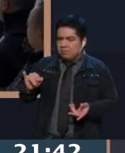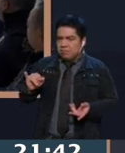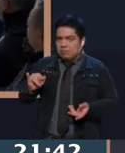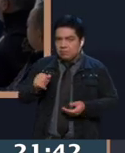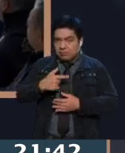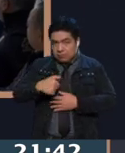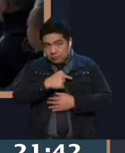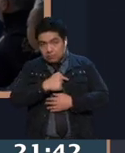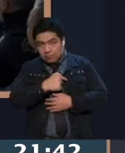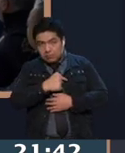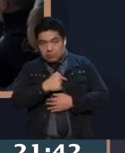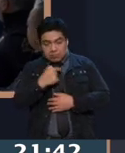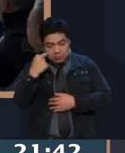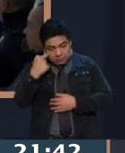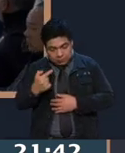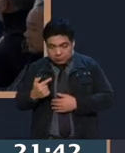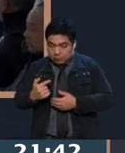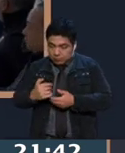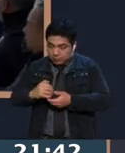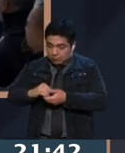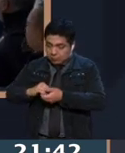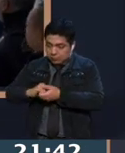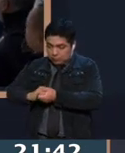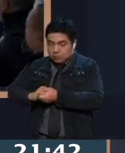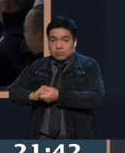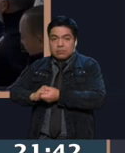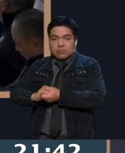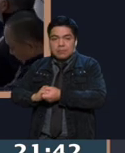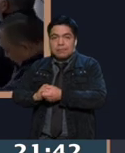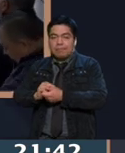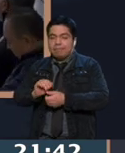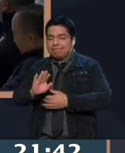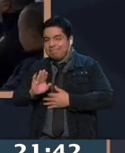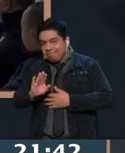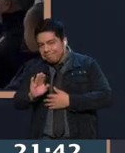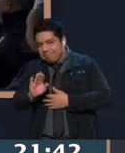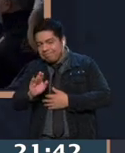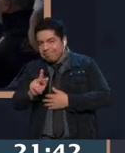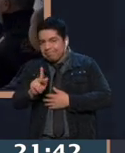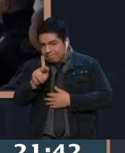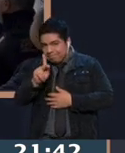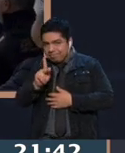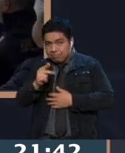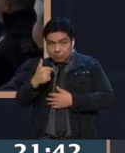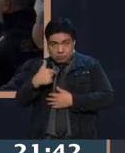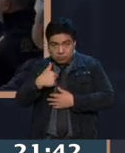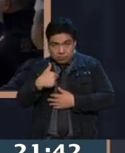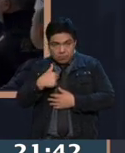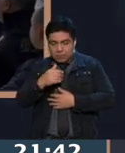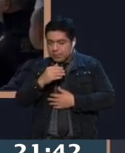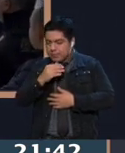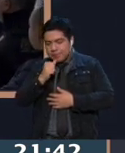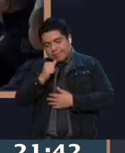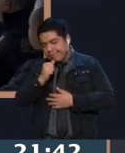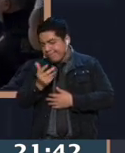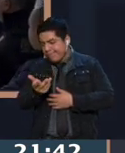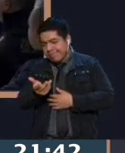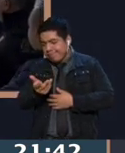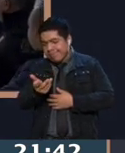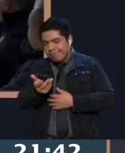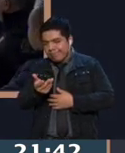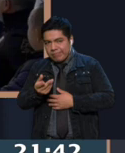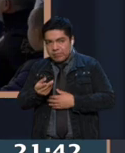Nosotros te queremos en la alianza. Sin embargo, yo no puedo ofrecerte